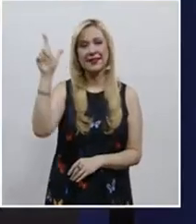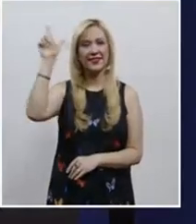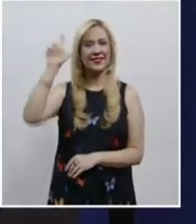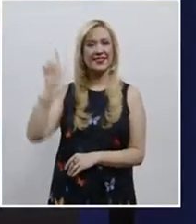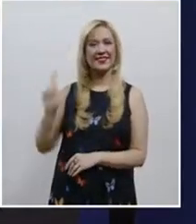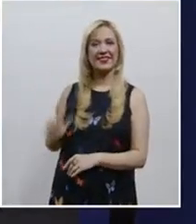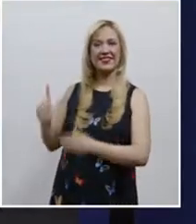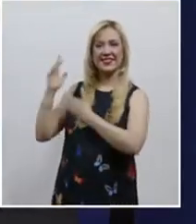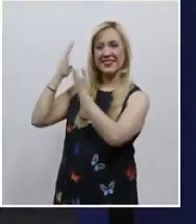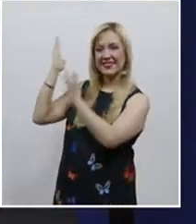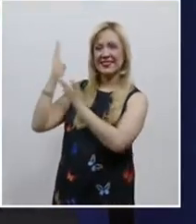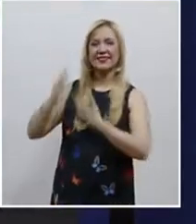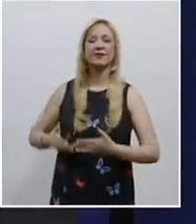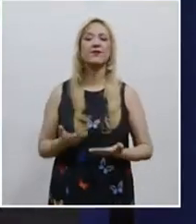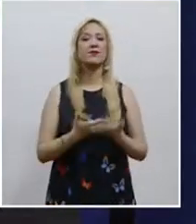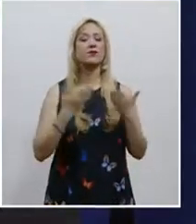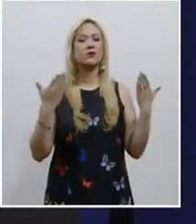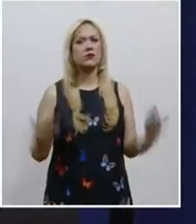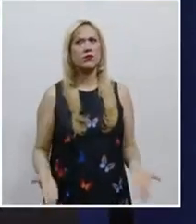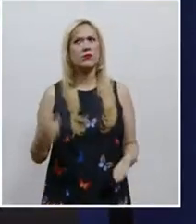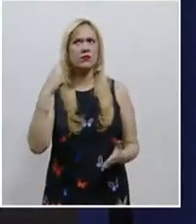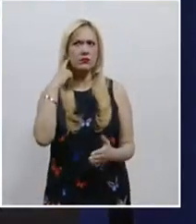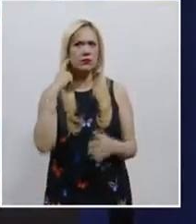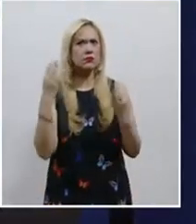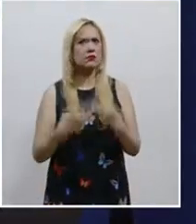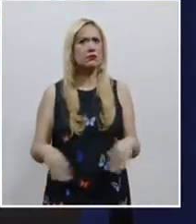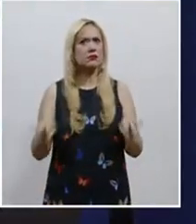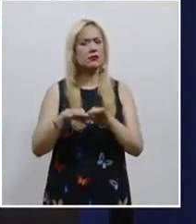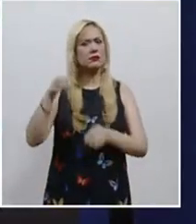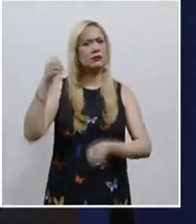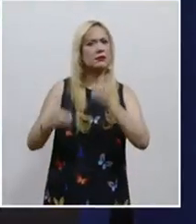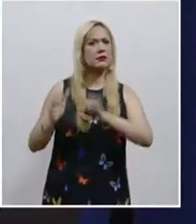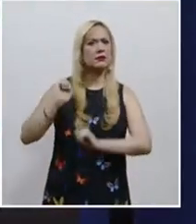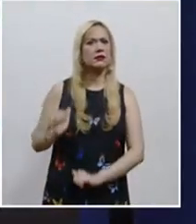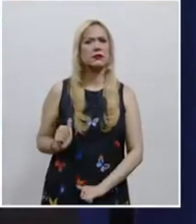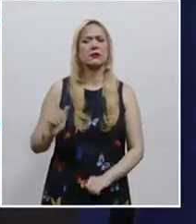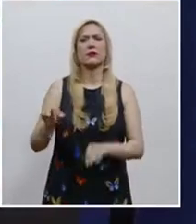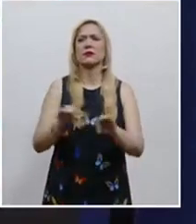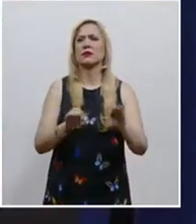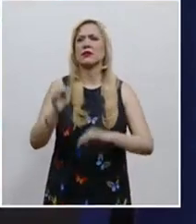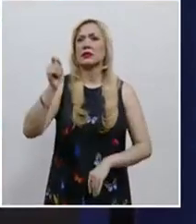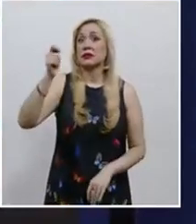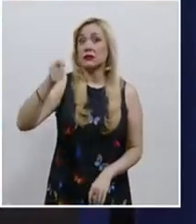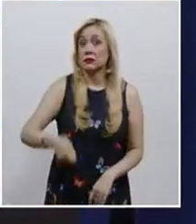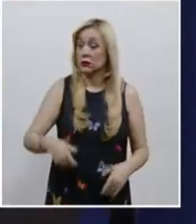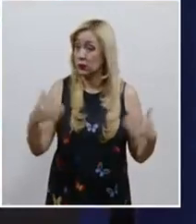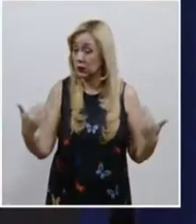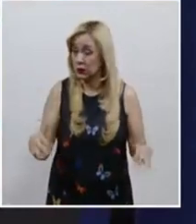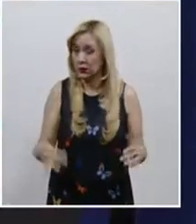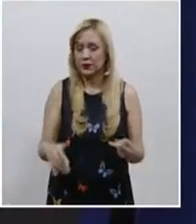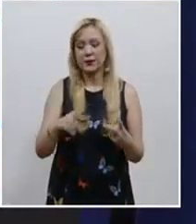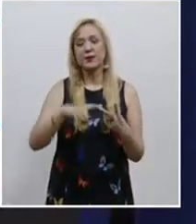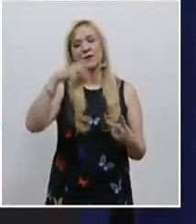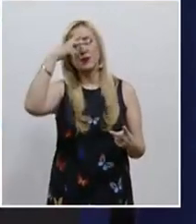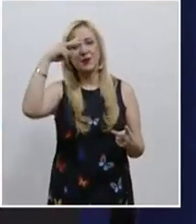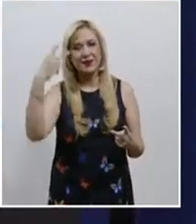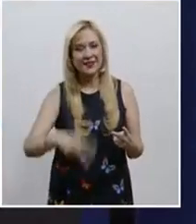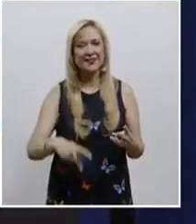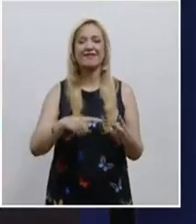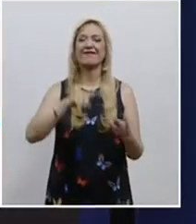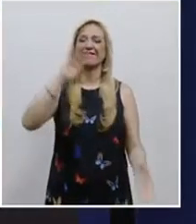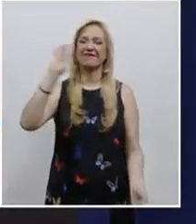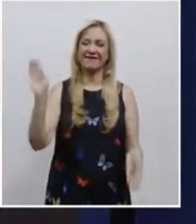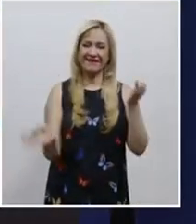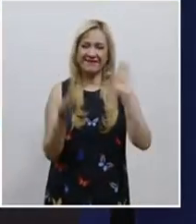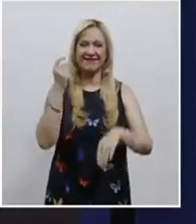Sánchez Cabrera y esta mañana le presentaremos la información más importante de lo que ha ocurrido dentro del Poder Judicial de la Federación y, por supuesto, en el